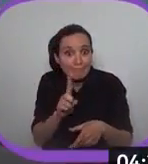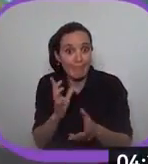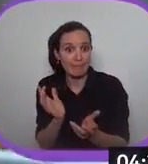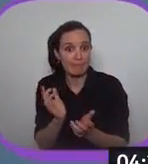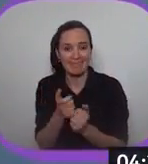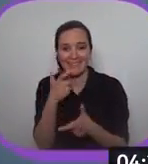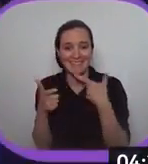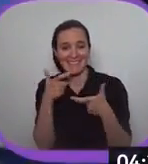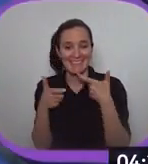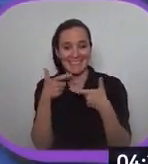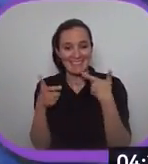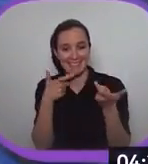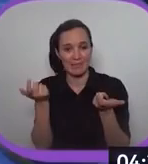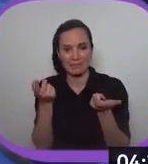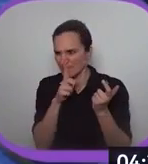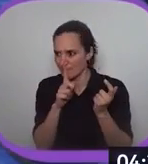técnico.